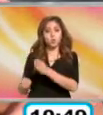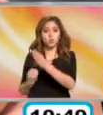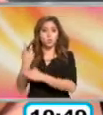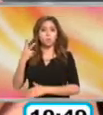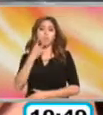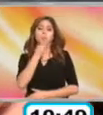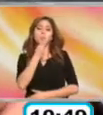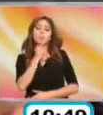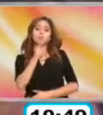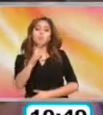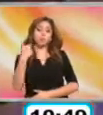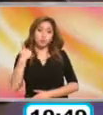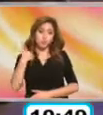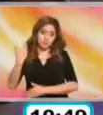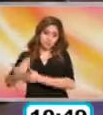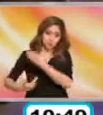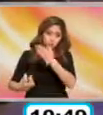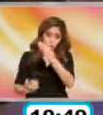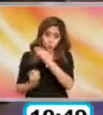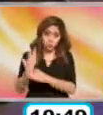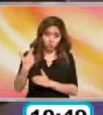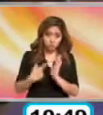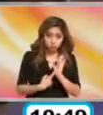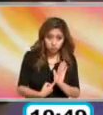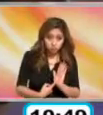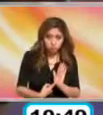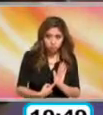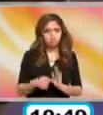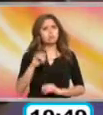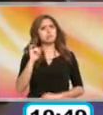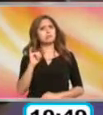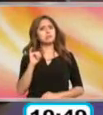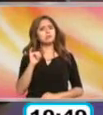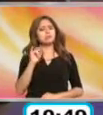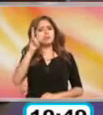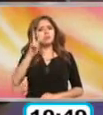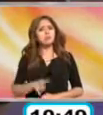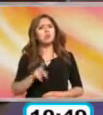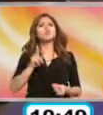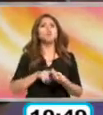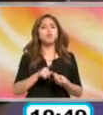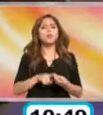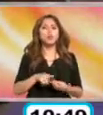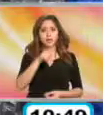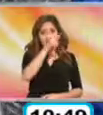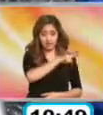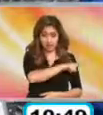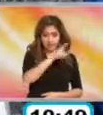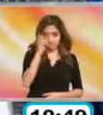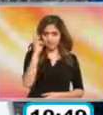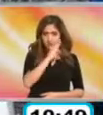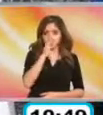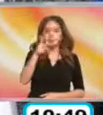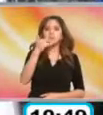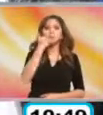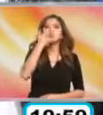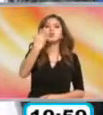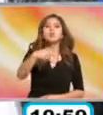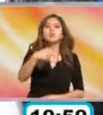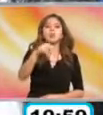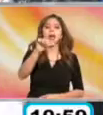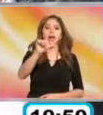también es primicia aquí en programa. Ah, es cierto, este tocayo, ¿dónde lo sacaron? ¿Cómo te llamas? De Mazatlán, De Mazatlán. ¿Cómo te llamas?